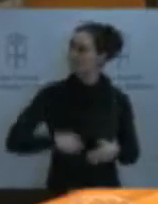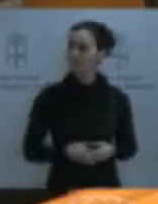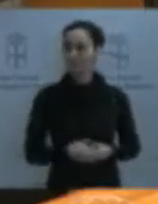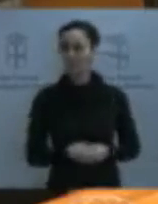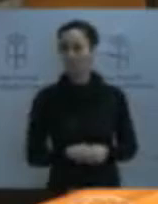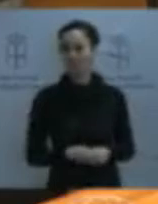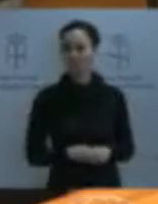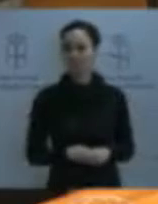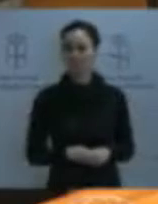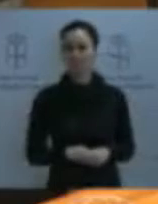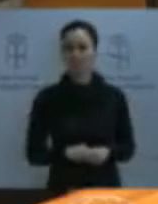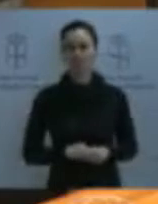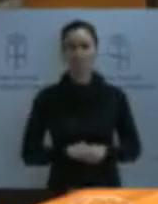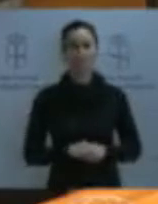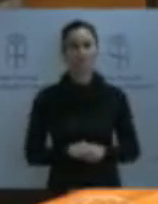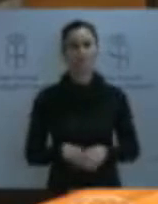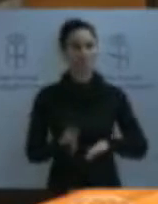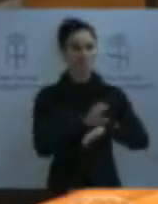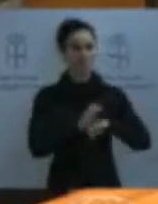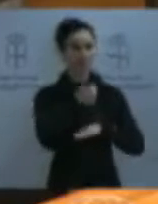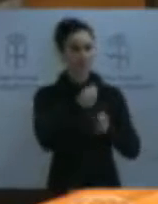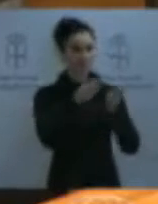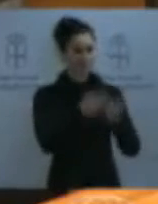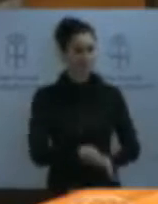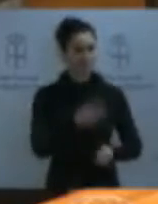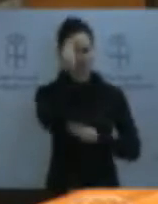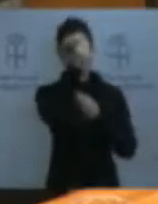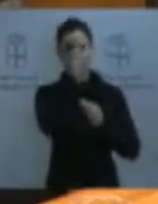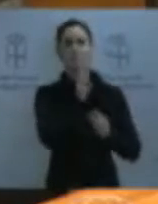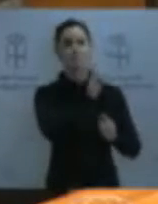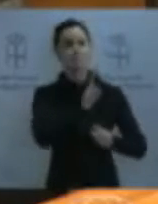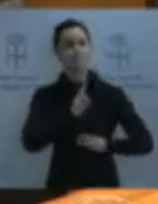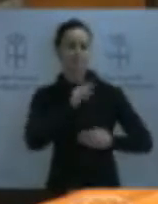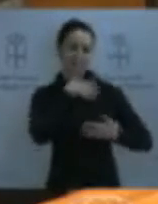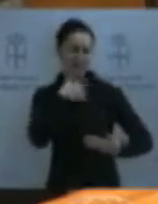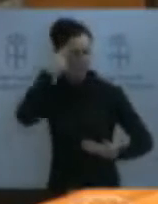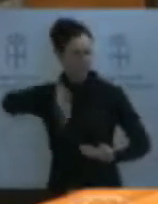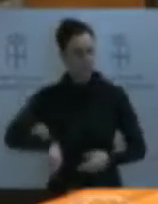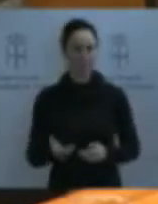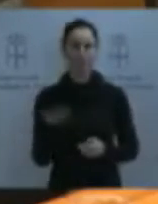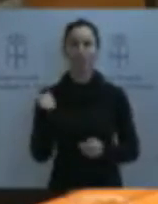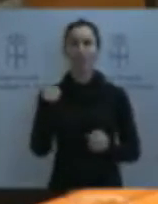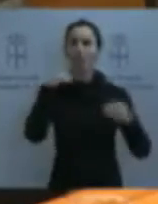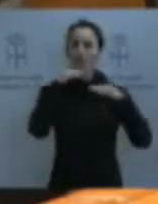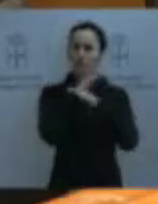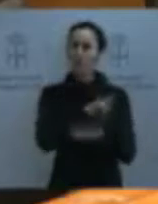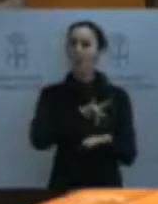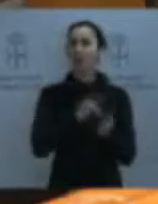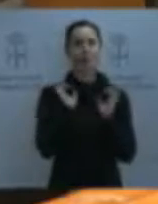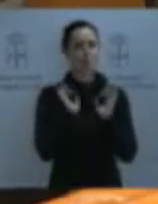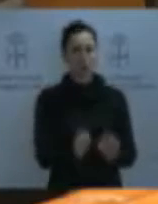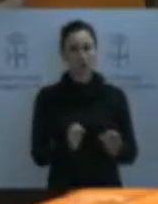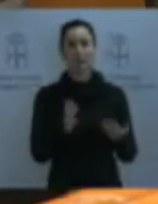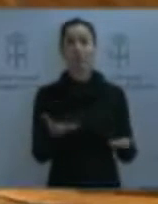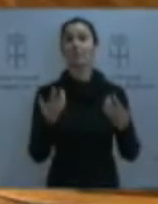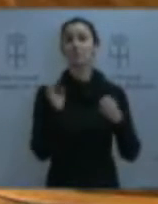Consejero, contaba con una respuesta en la línea de la que me ha dado. Ya lo hizo en octubre pasado, cuando le preguntaba por los mecanismos del Principado para respaldar